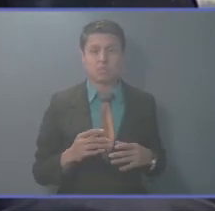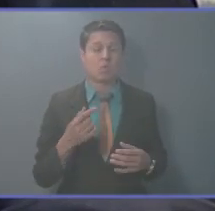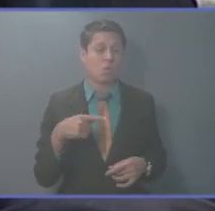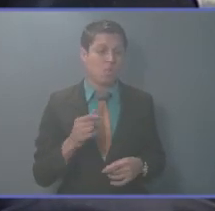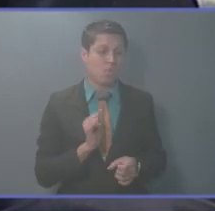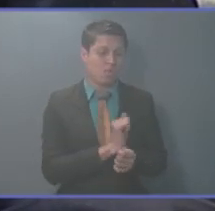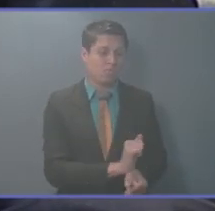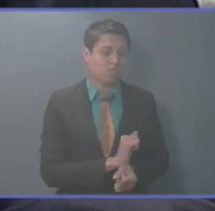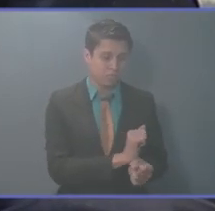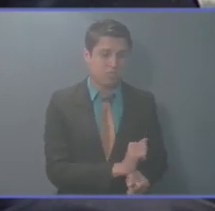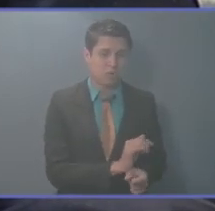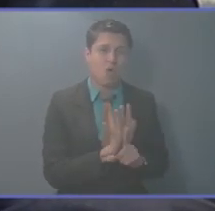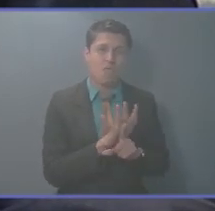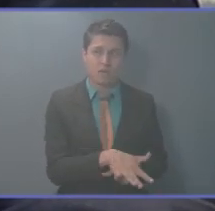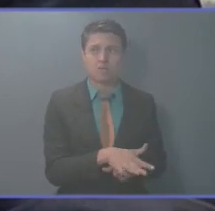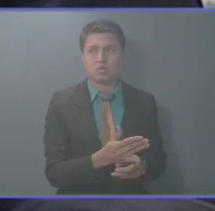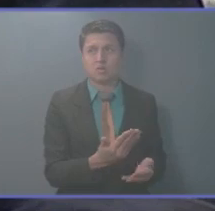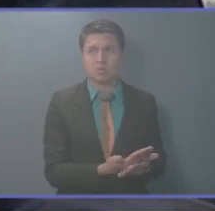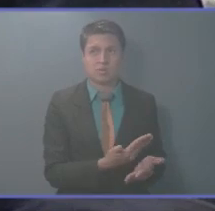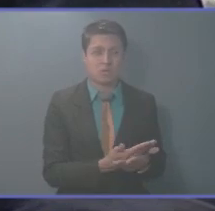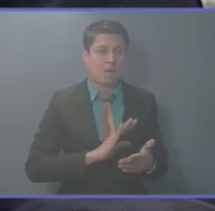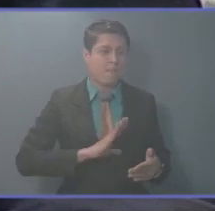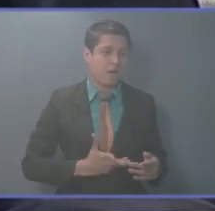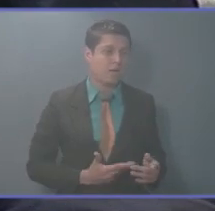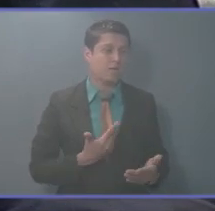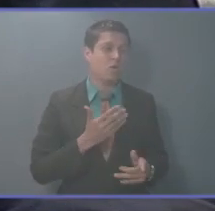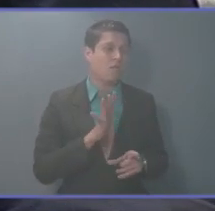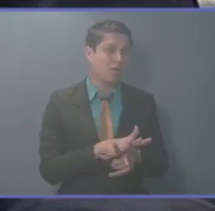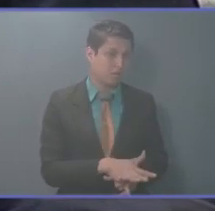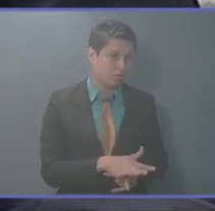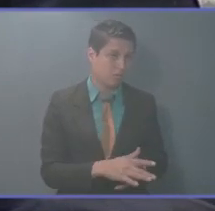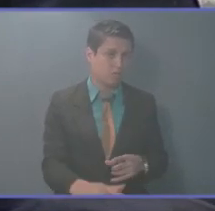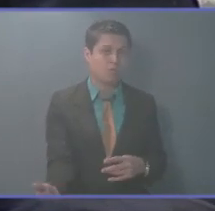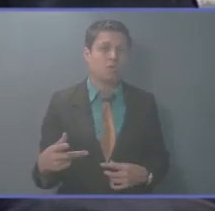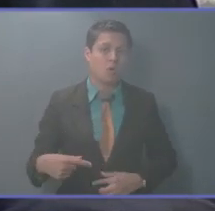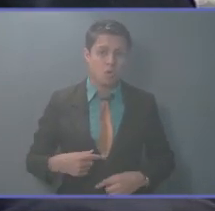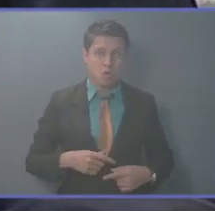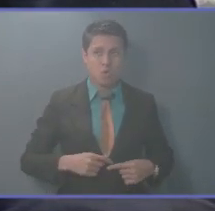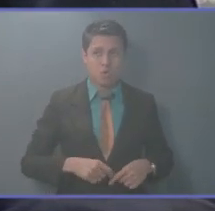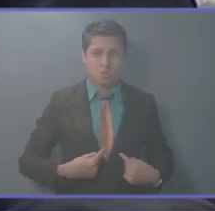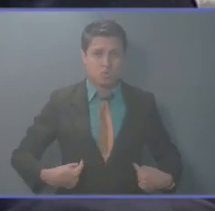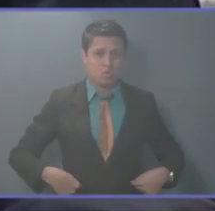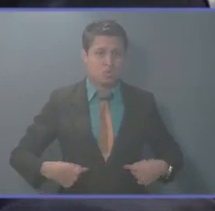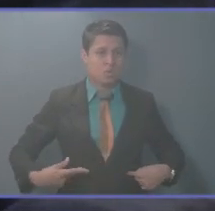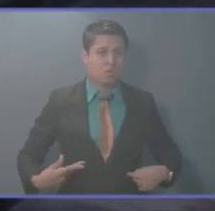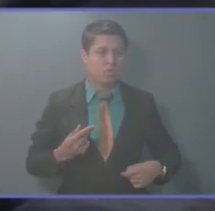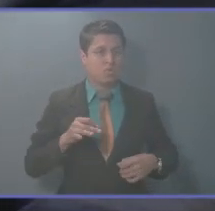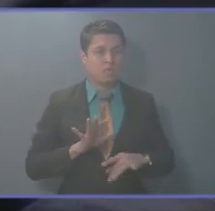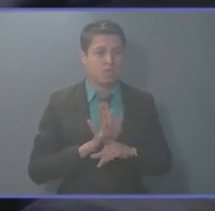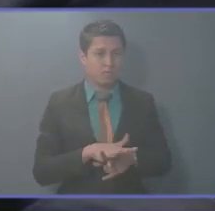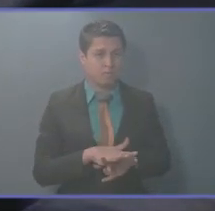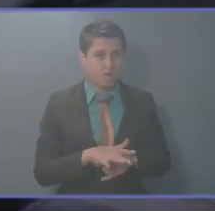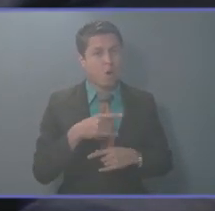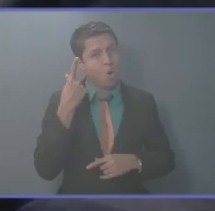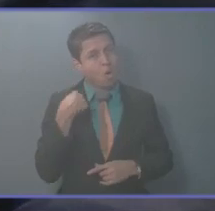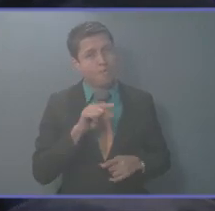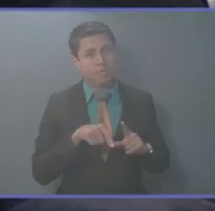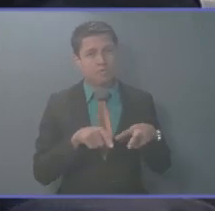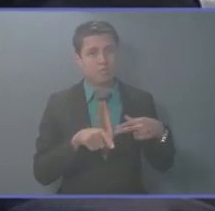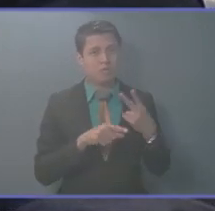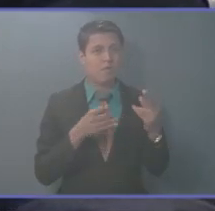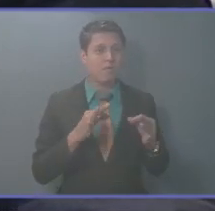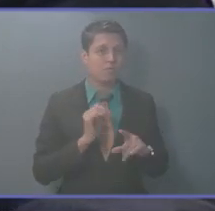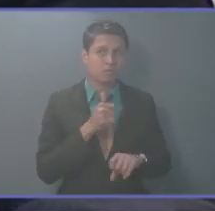sexual, prostitución forzada, embarazo forzado, esterilización forzada o cualquier otra forma de violencia sexual de